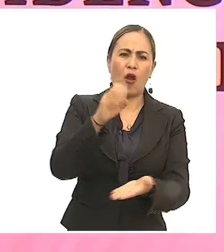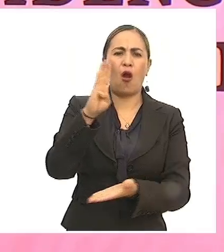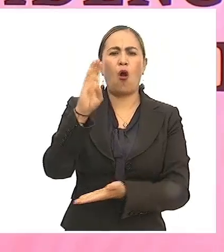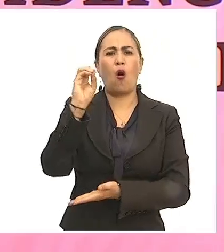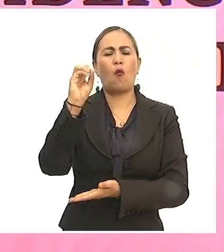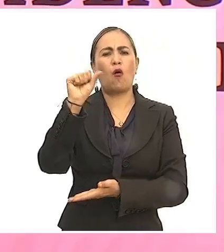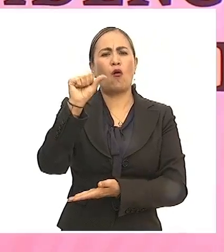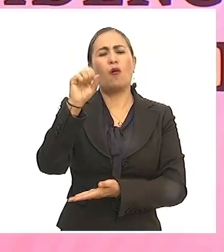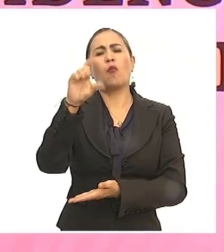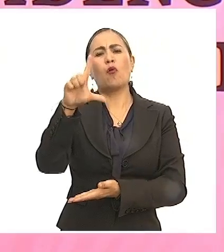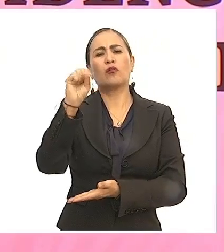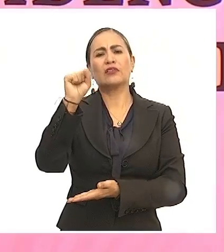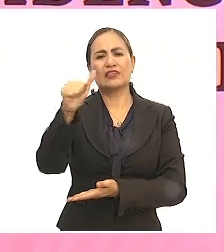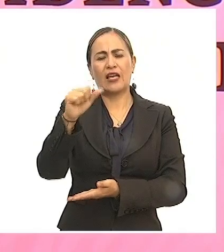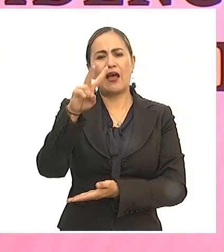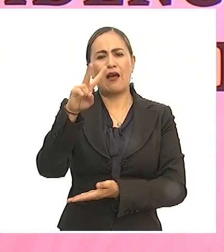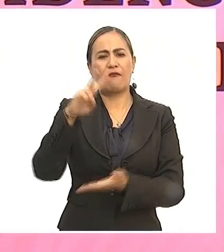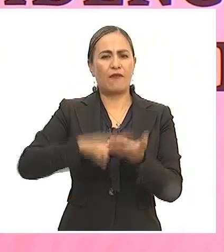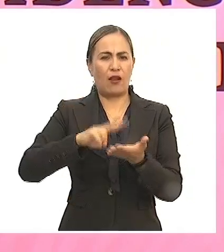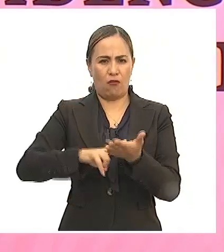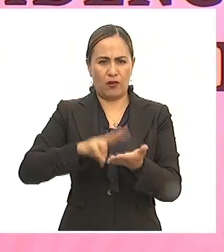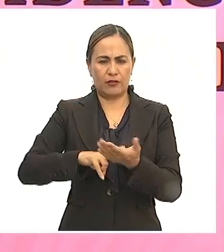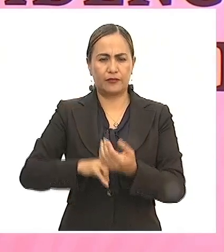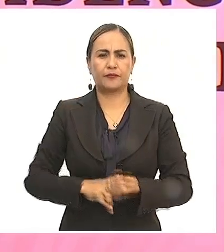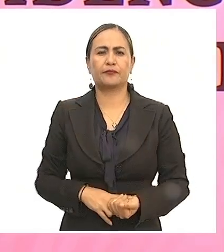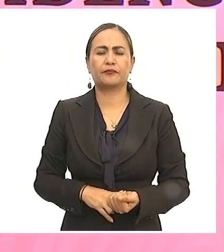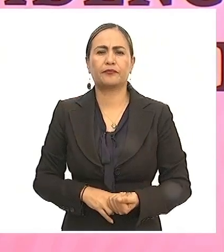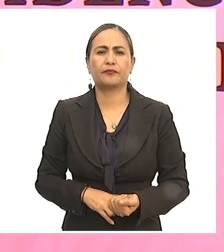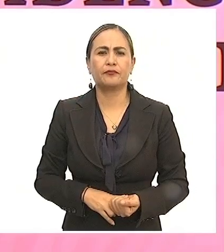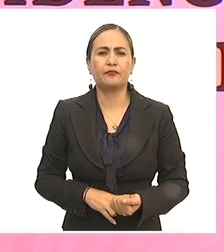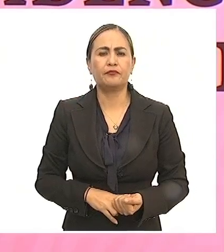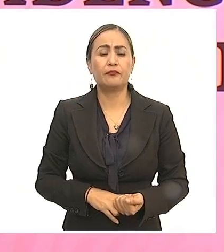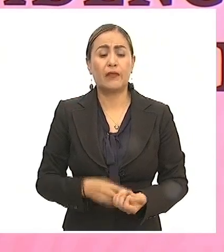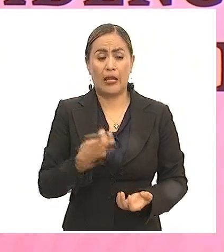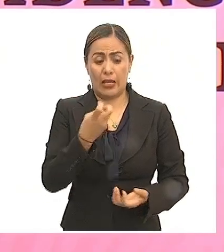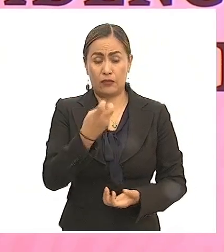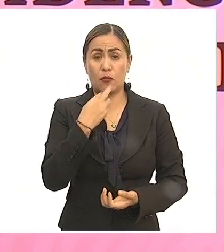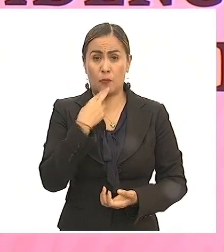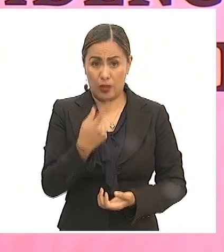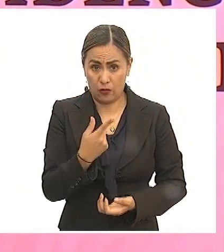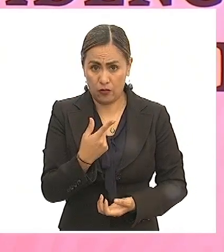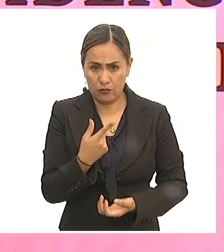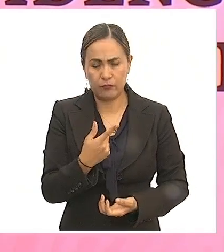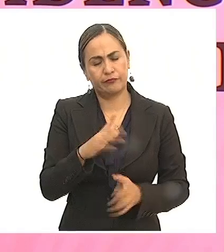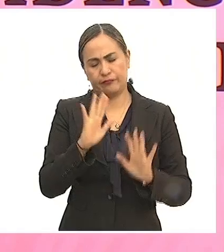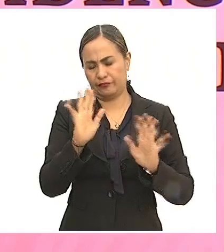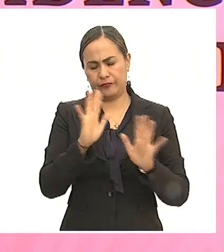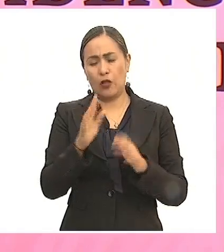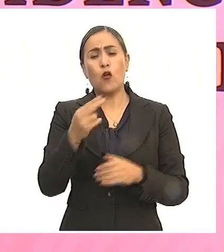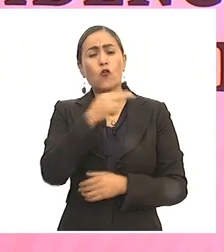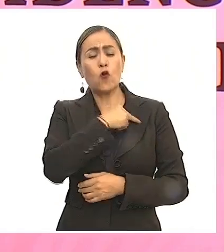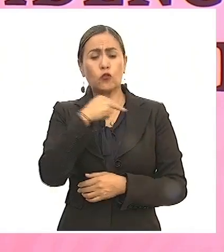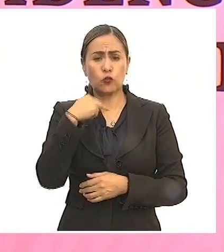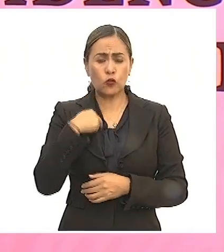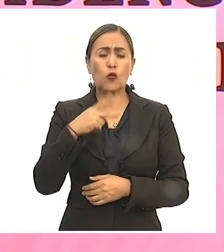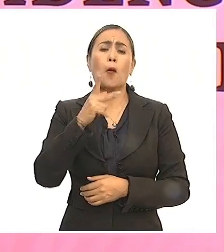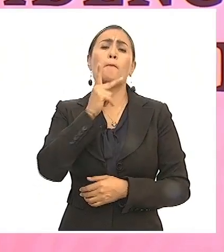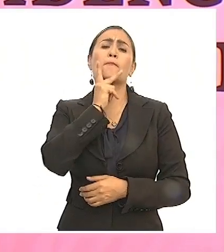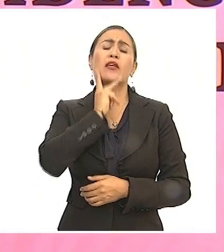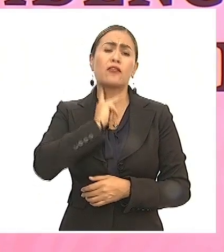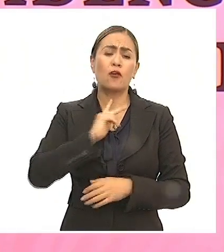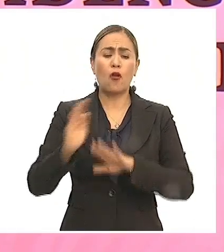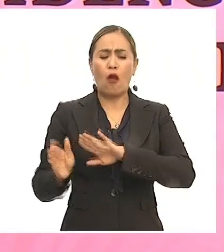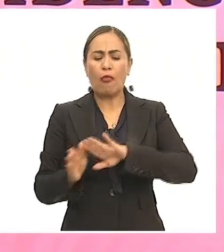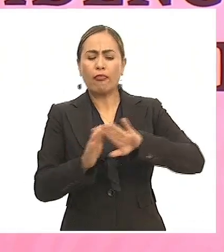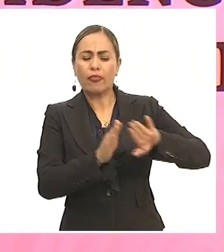Mientras no tengamos la total certeza de que podemos sustituir el petróleo